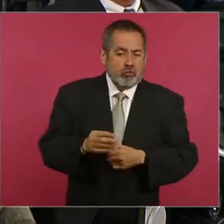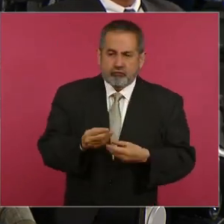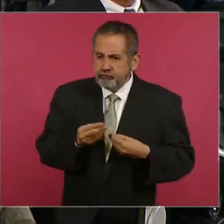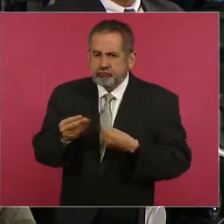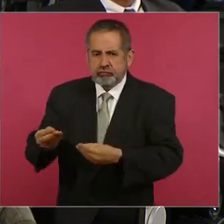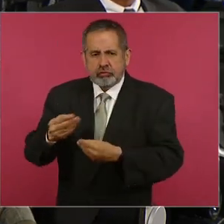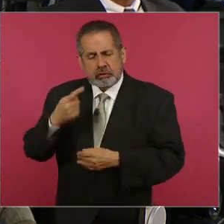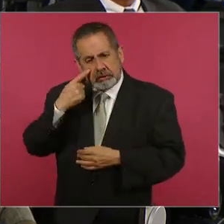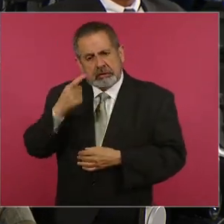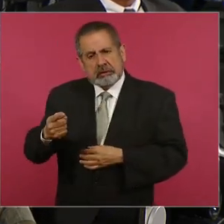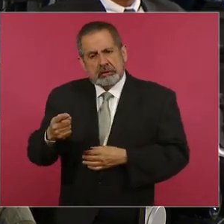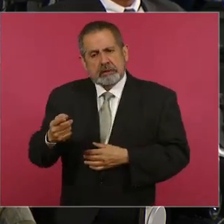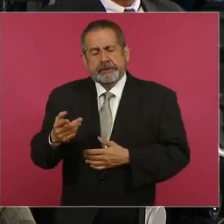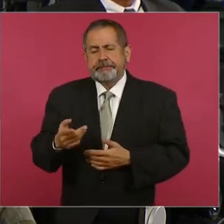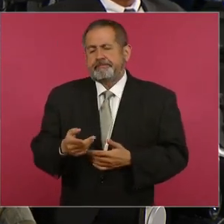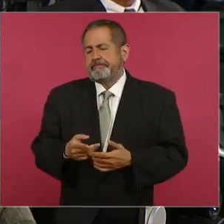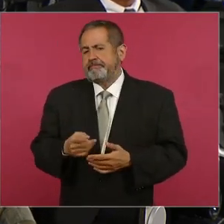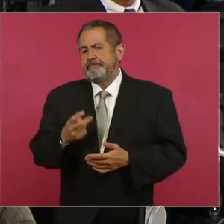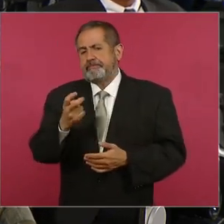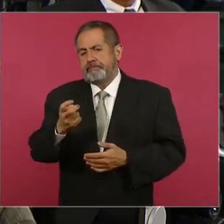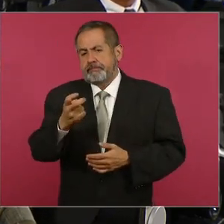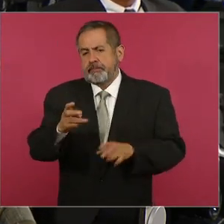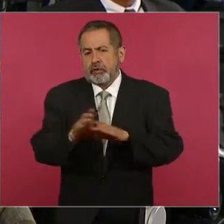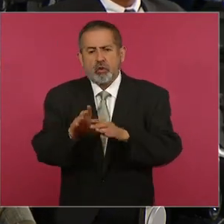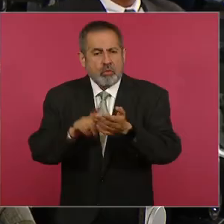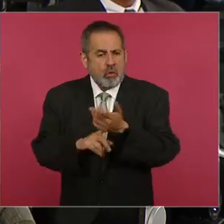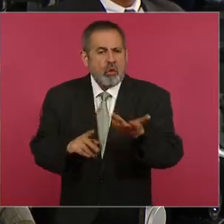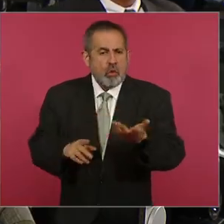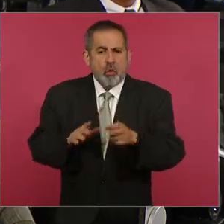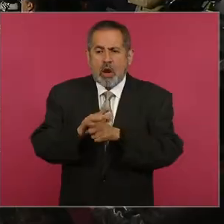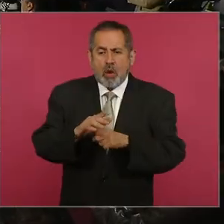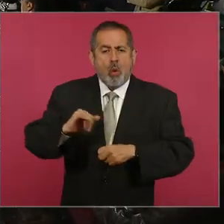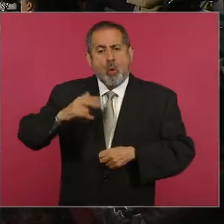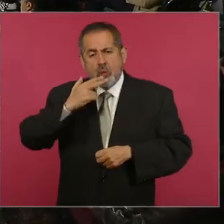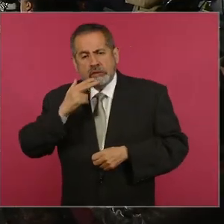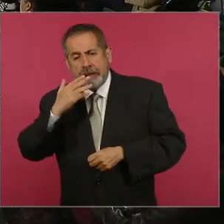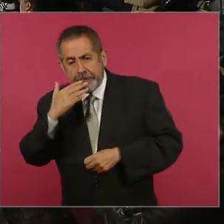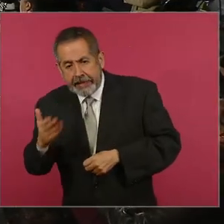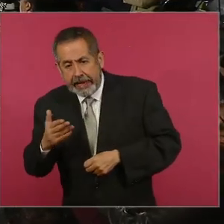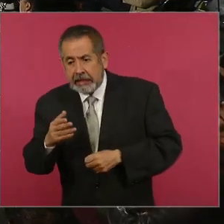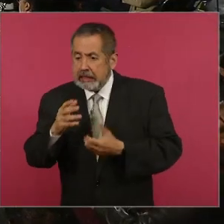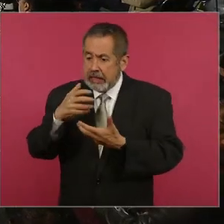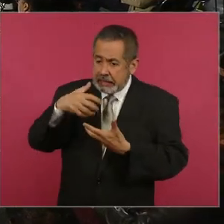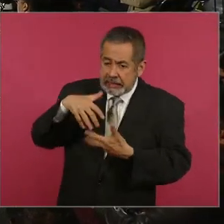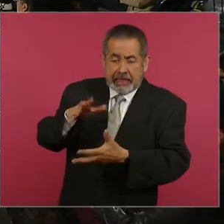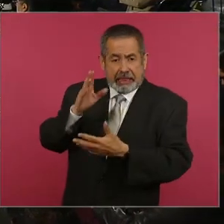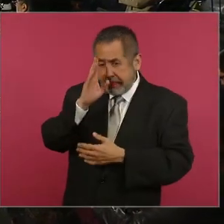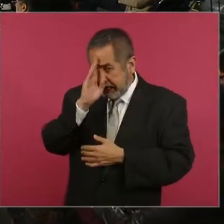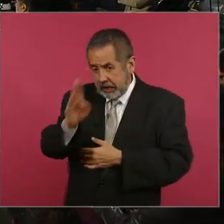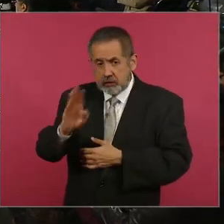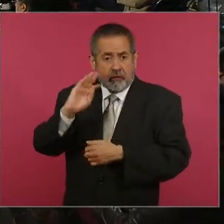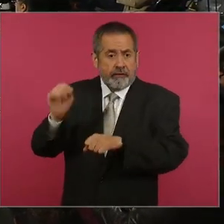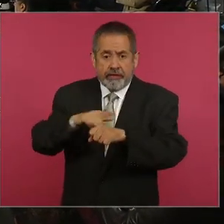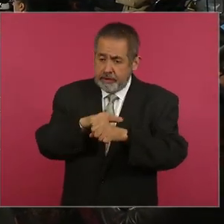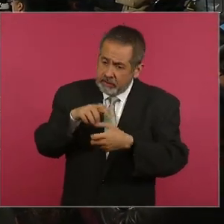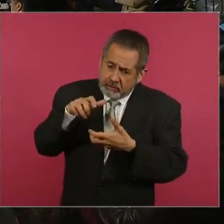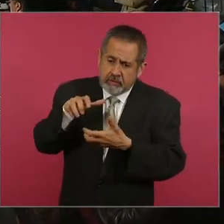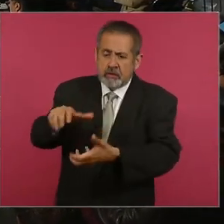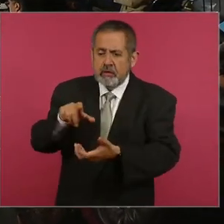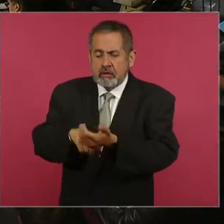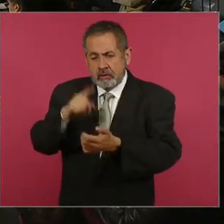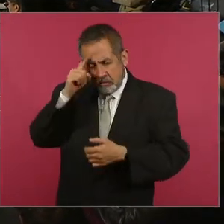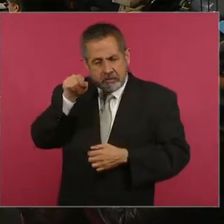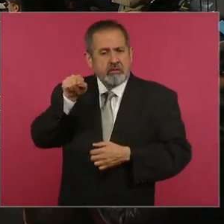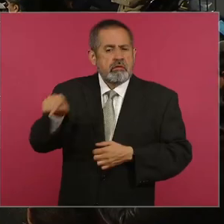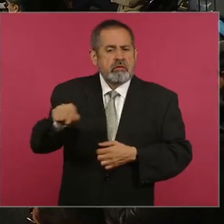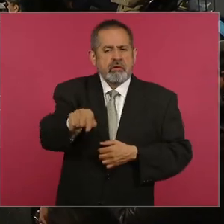Entonces ahí es donde se ve el ejemplo de la buena utilización de los recursos cuando llega directamente de la federación hacia los